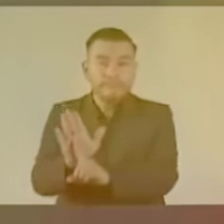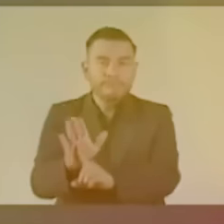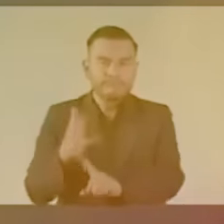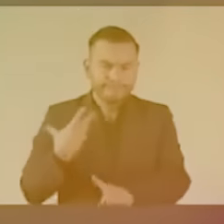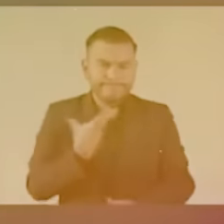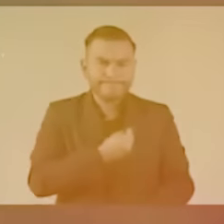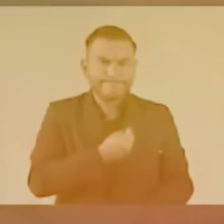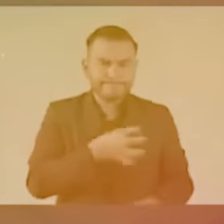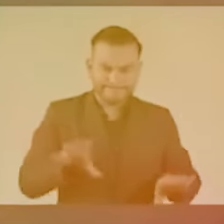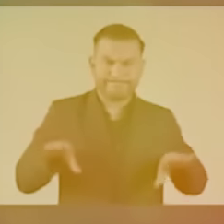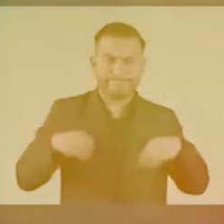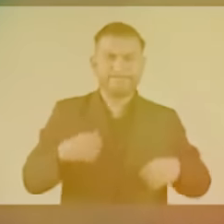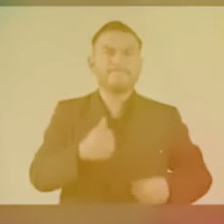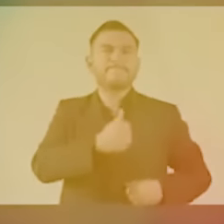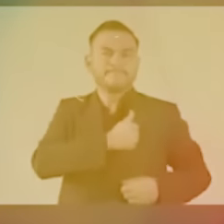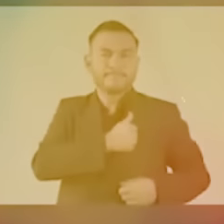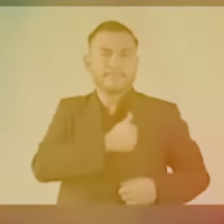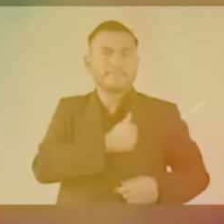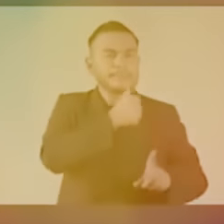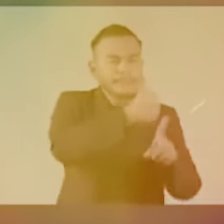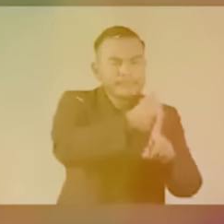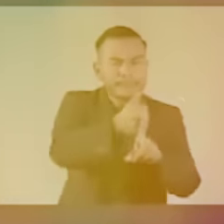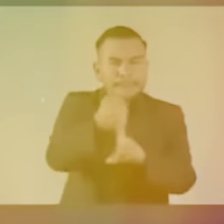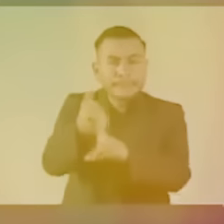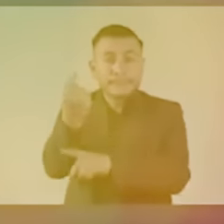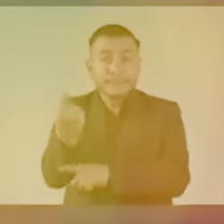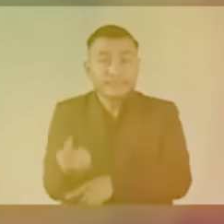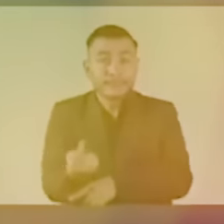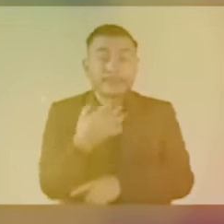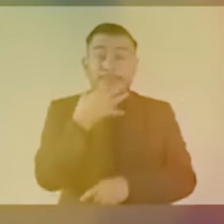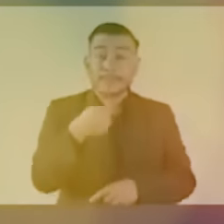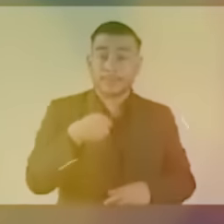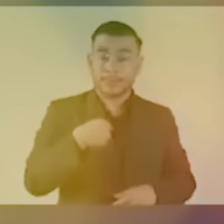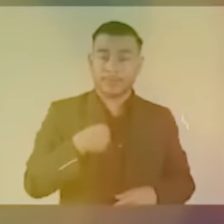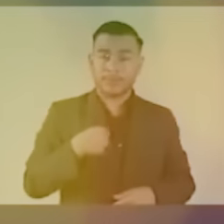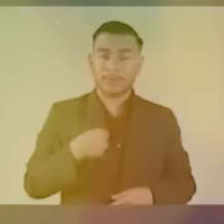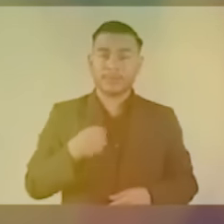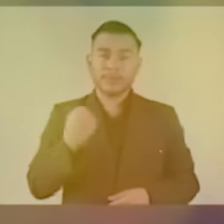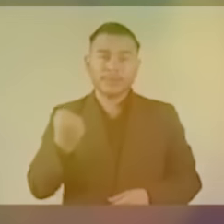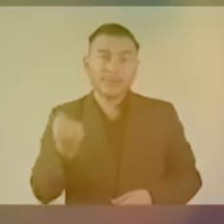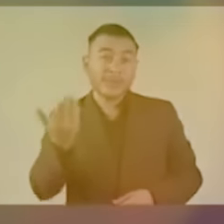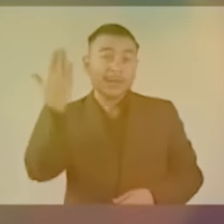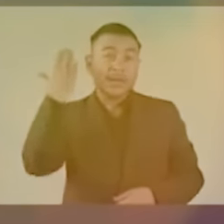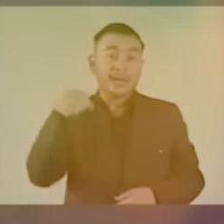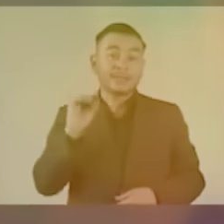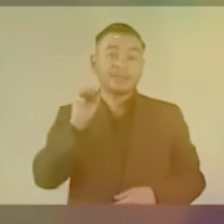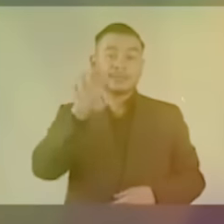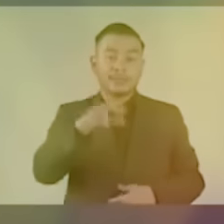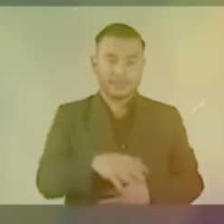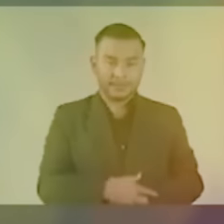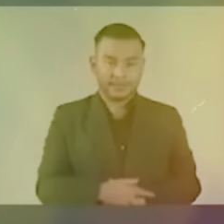toca, cada uno de ellos. Ahora les voy a decir algo que debe haber sido dicho hace mucho tiempo.